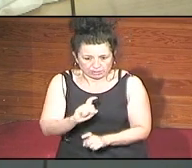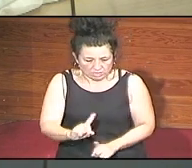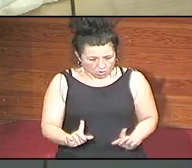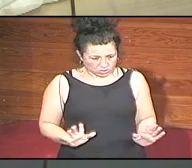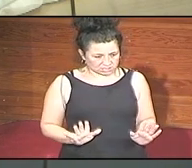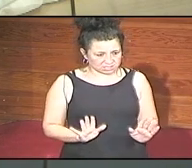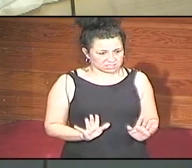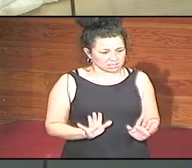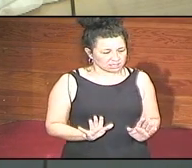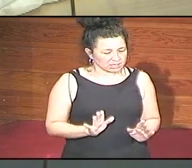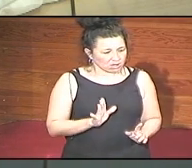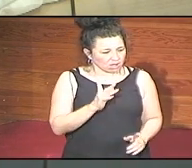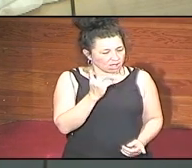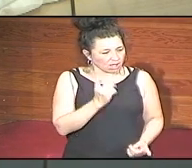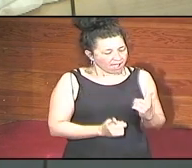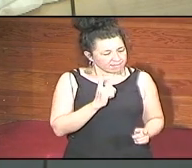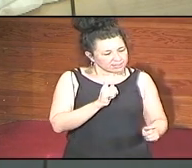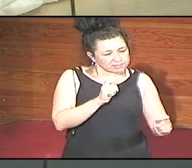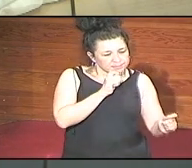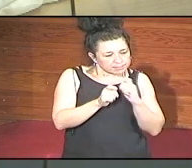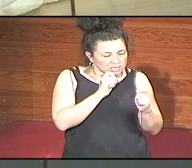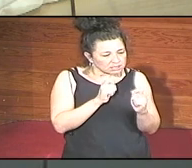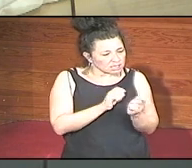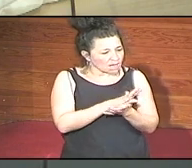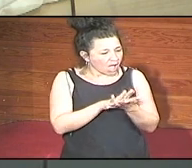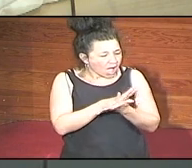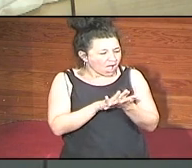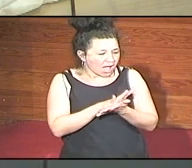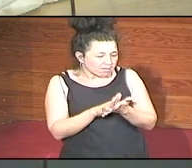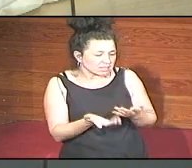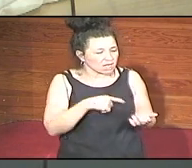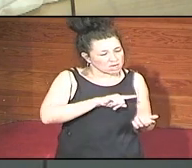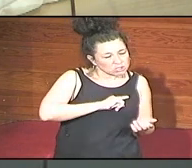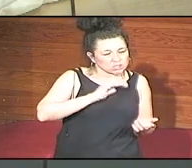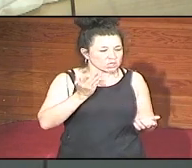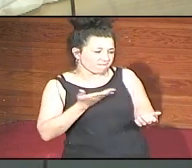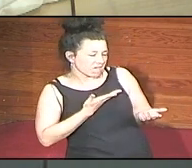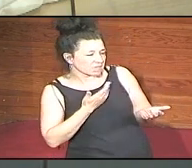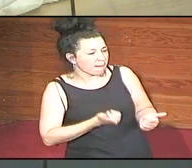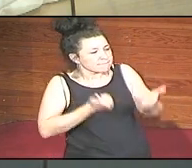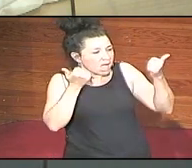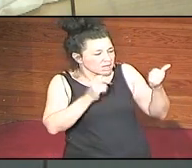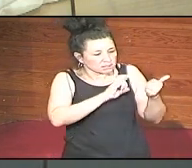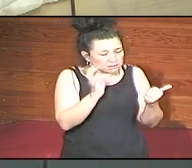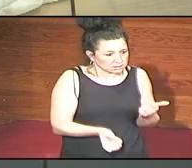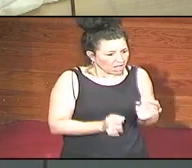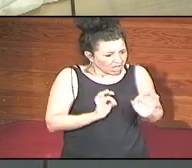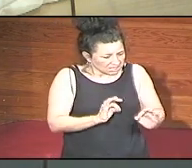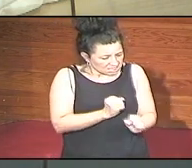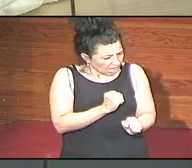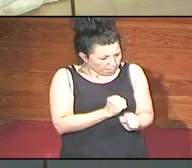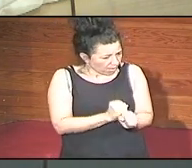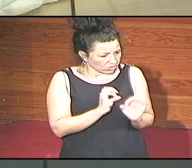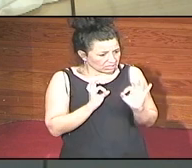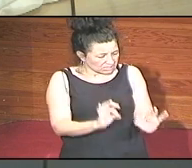que los periodistas muchas veces hablamos mucho de estas cosas como si nosotros nos afectara más y pues son gajes del oficio y hay otra